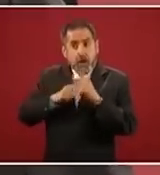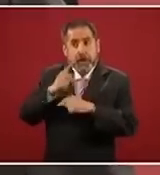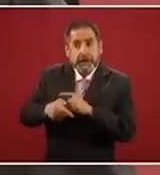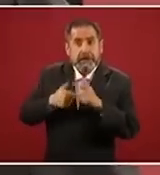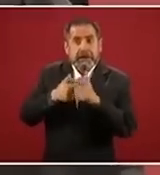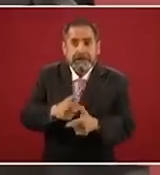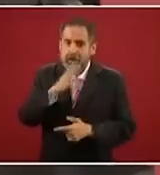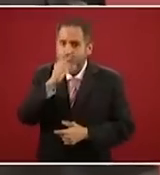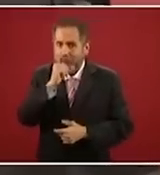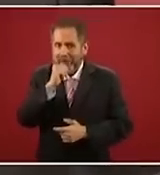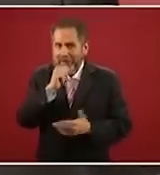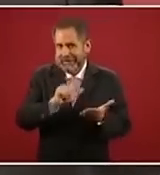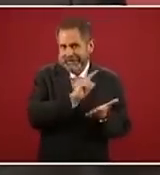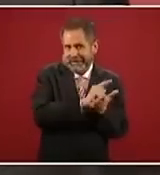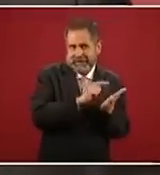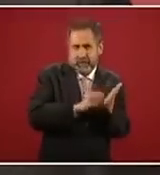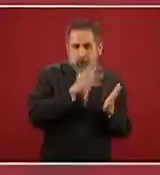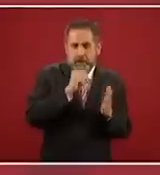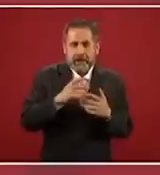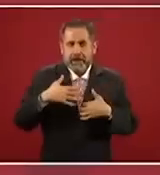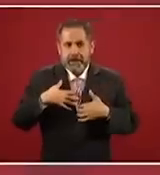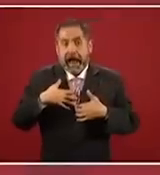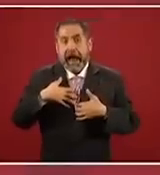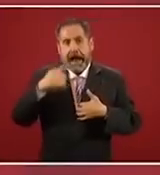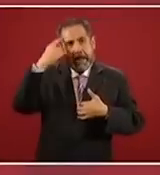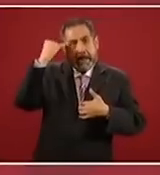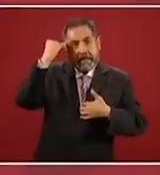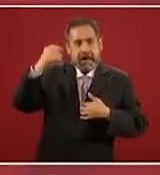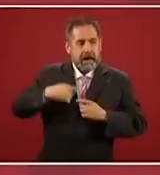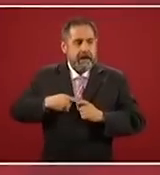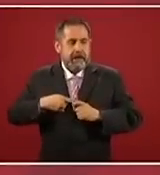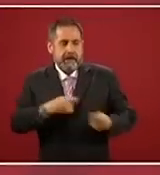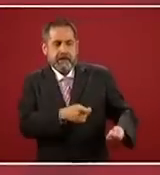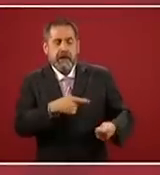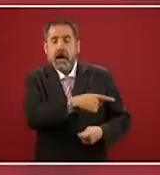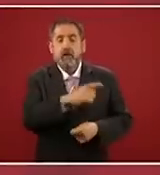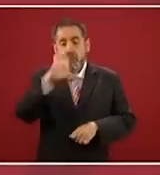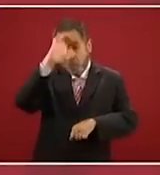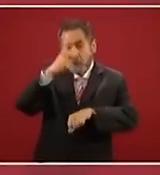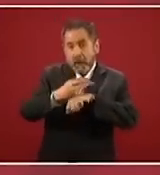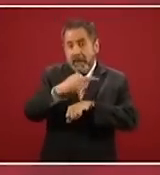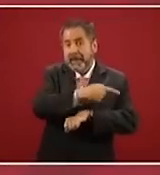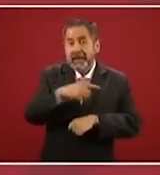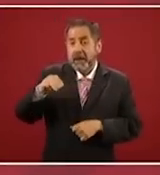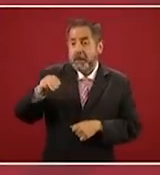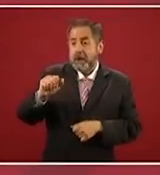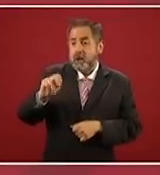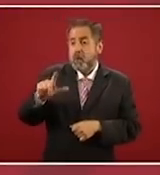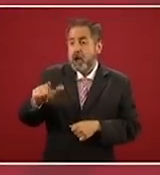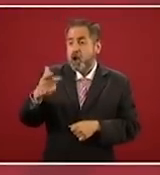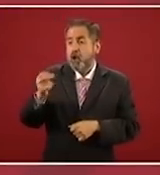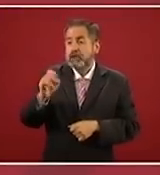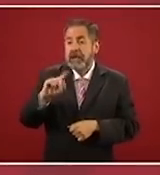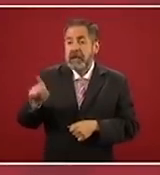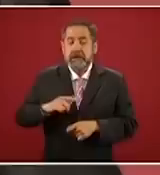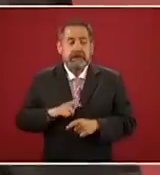Entonces, deja a su compadre, a Manuel González.